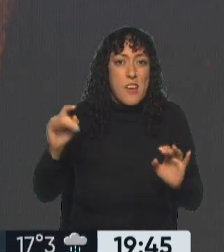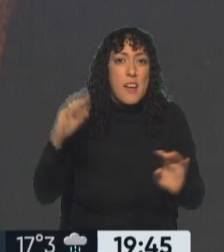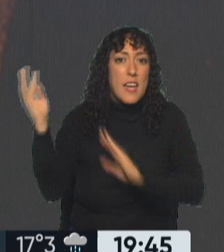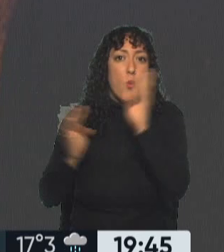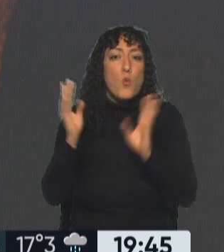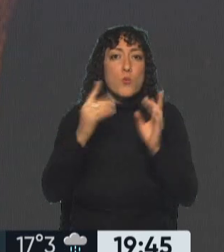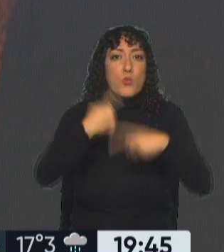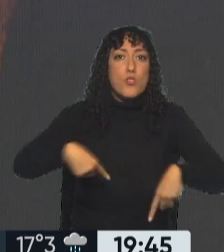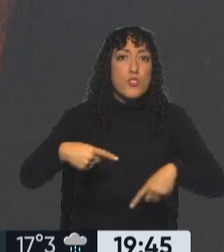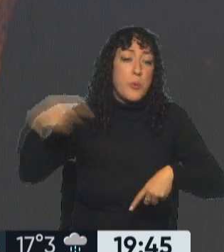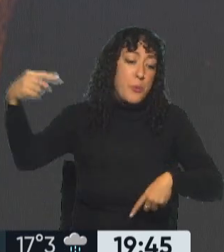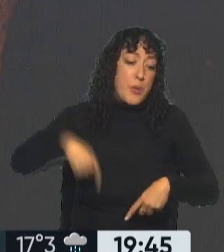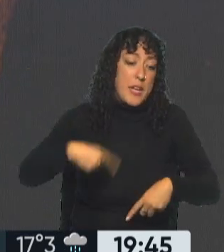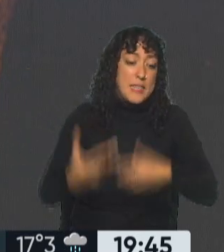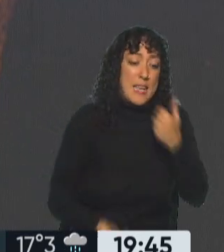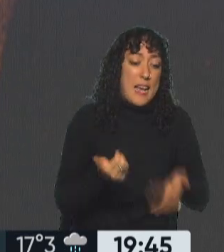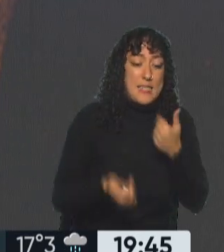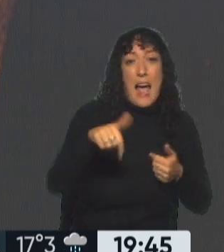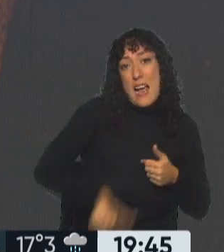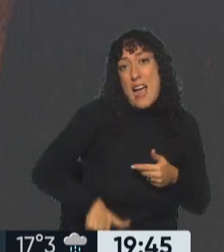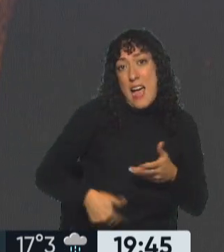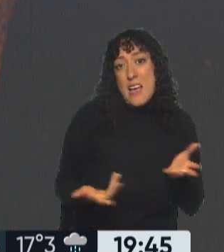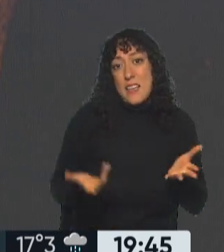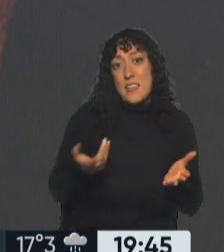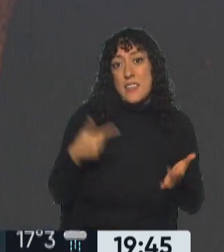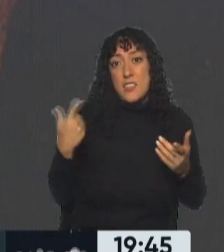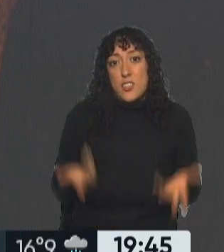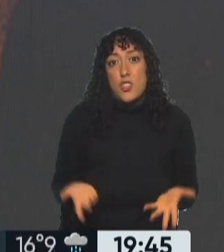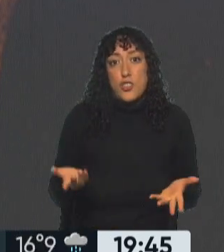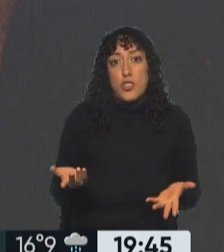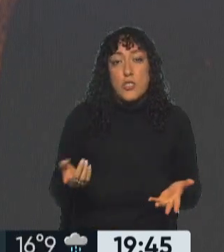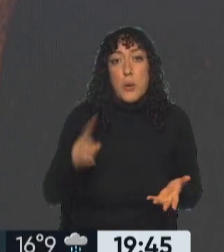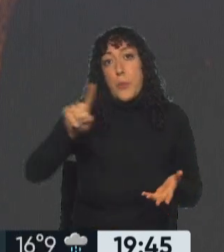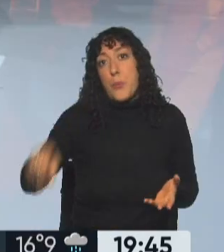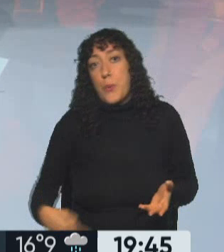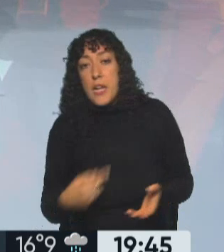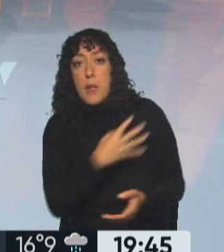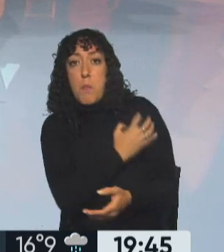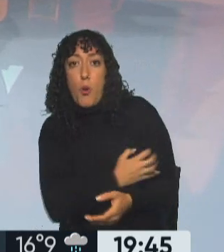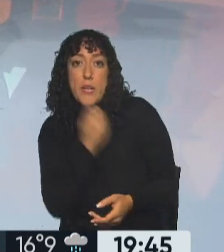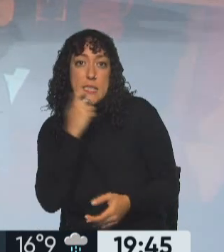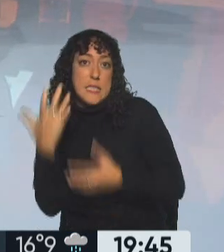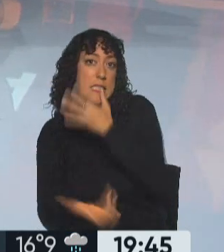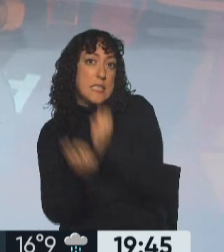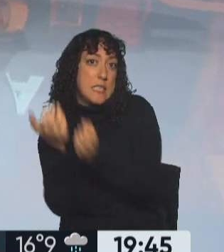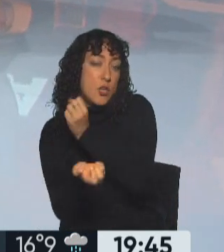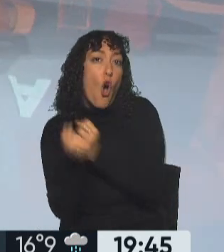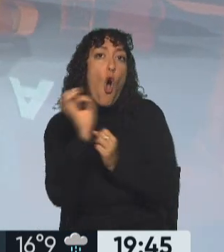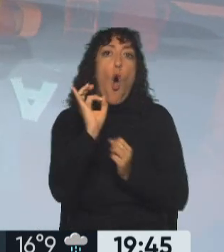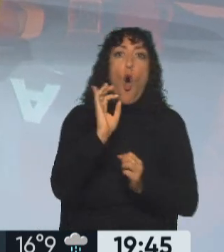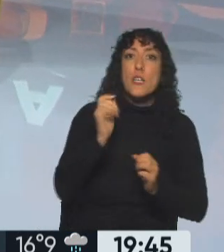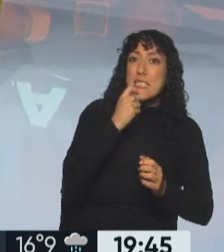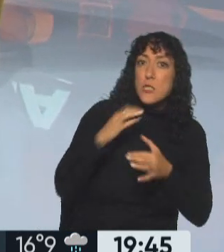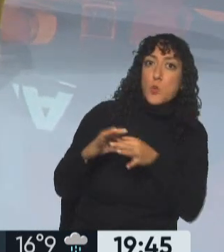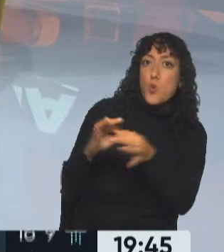venir a explotar acá. Mínimamente es nuestra base, tal cual, o para empobrecernos y lo dejamos saquear, o para desarrollarnos y nos